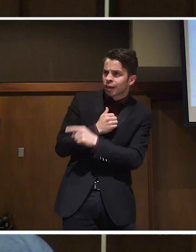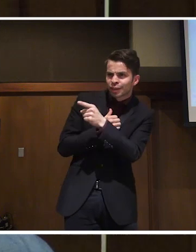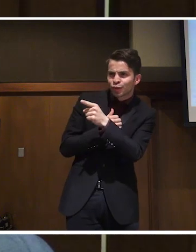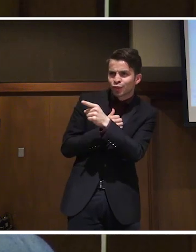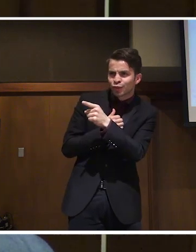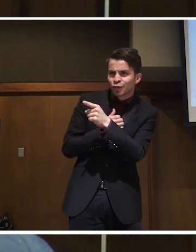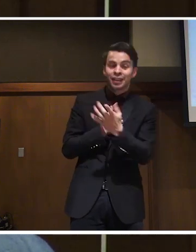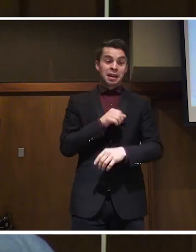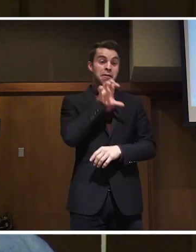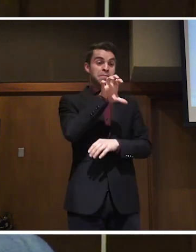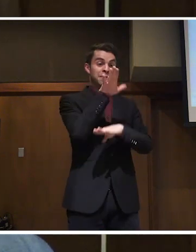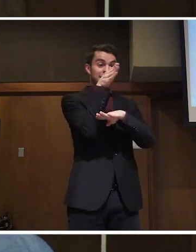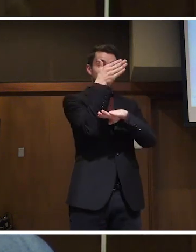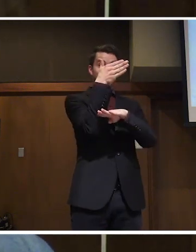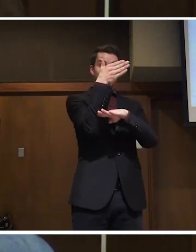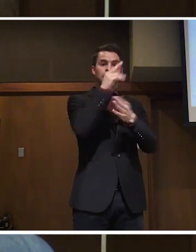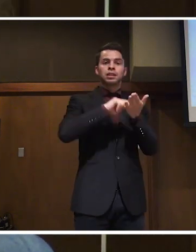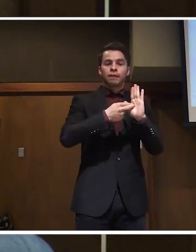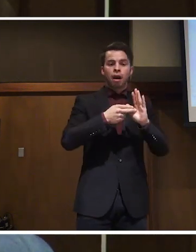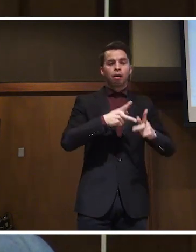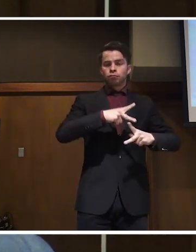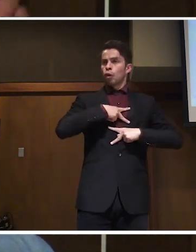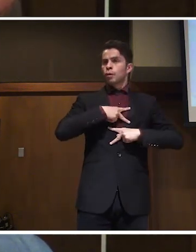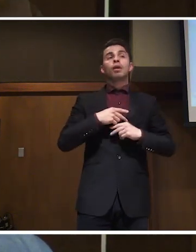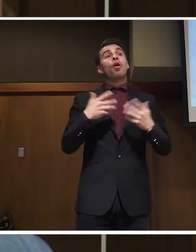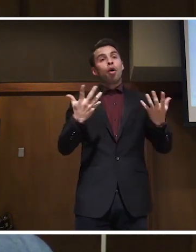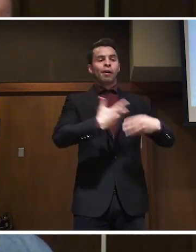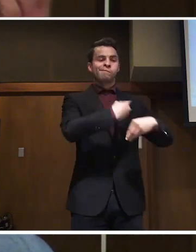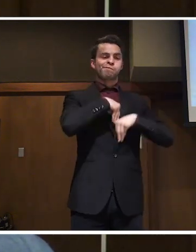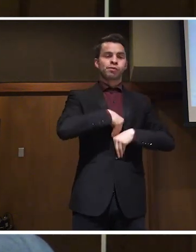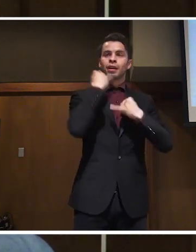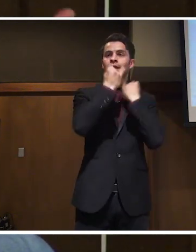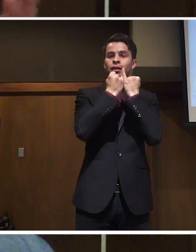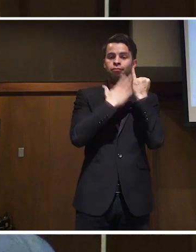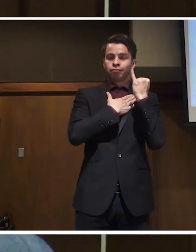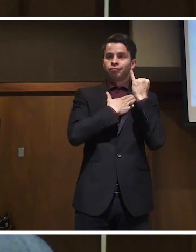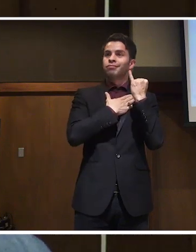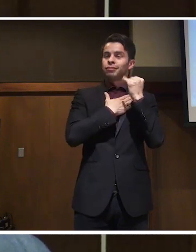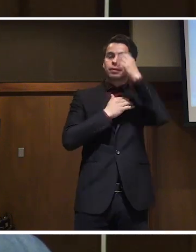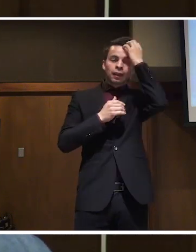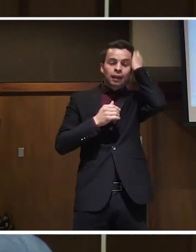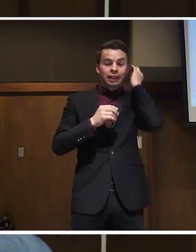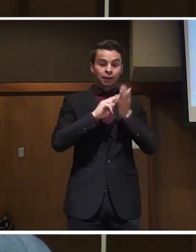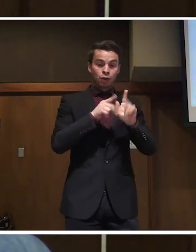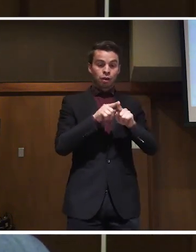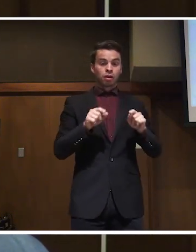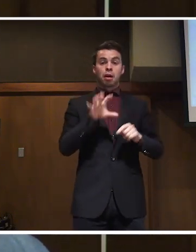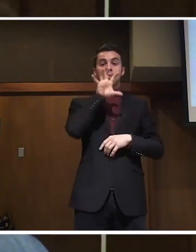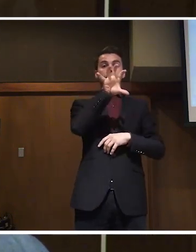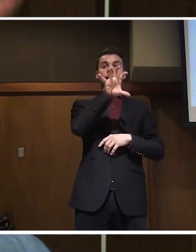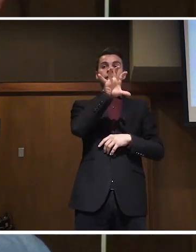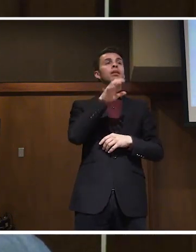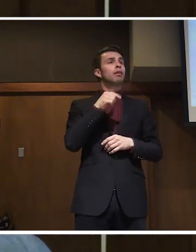la idea de una pertenencia o una identidad de la gente que la hace sentir miembro de